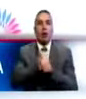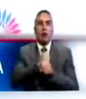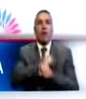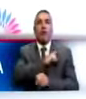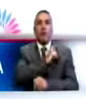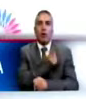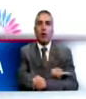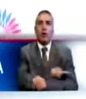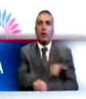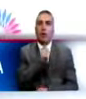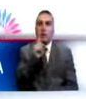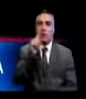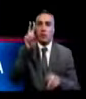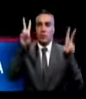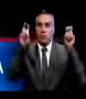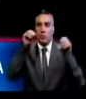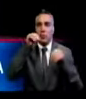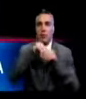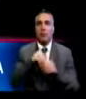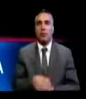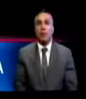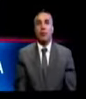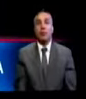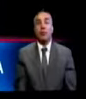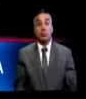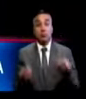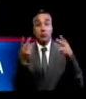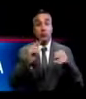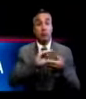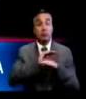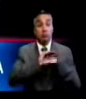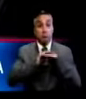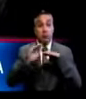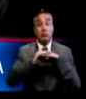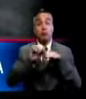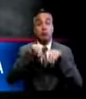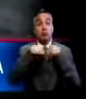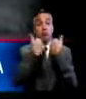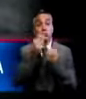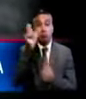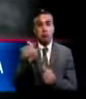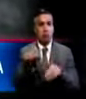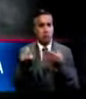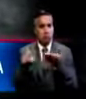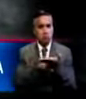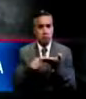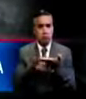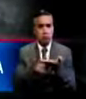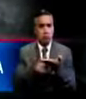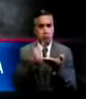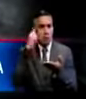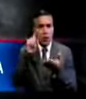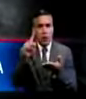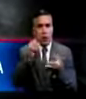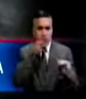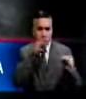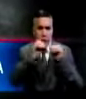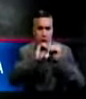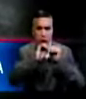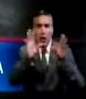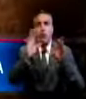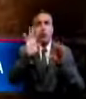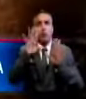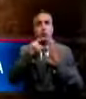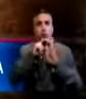focalizada sobre ese hecho en específico. Dice que incluso invitó a los asambleístas de Pachacutic a una reunión de última hora para aclarar sus dudas. La norma